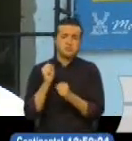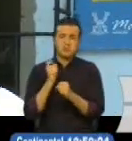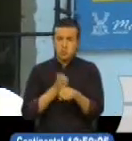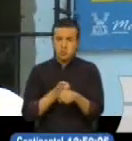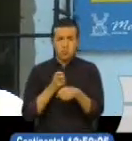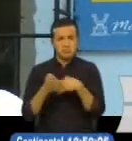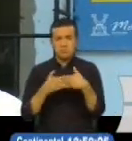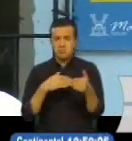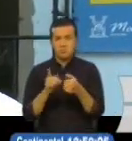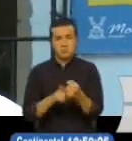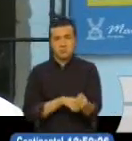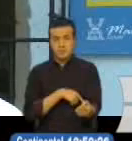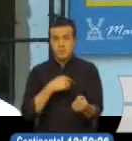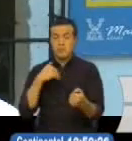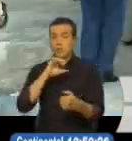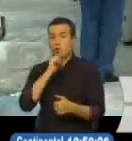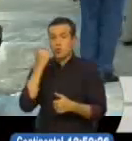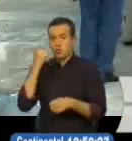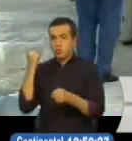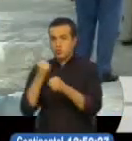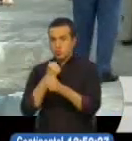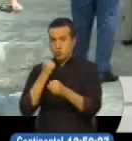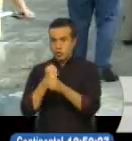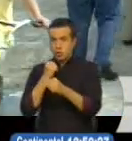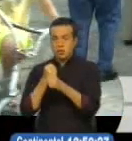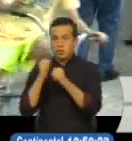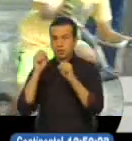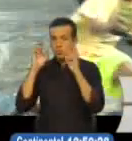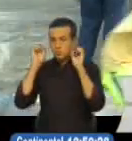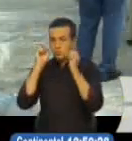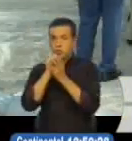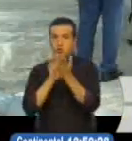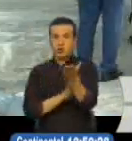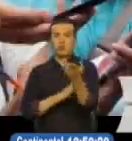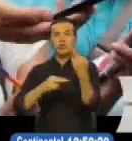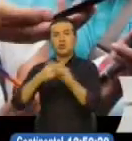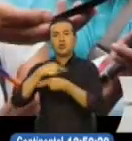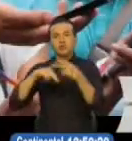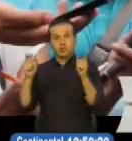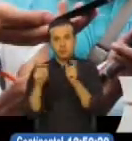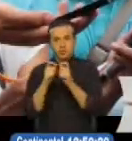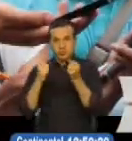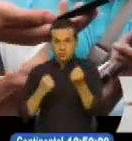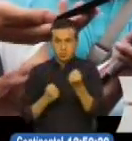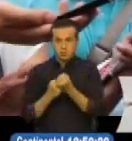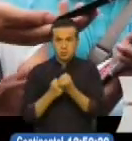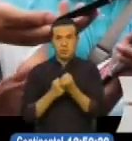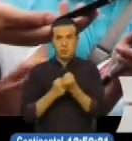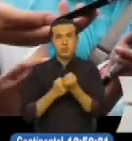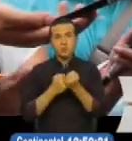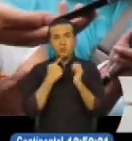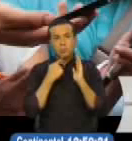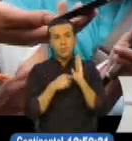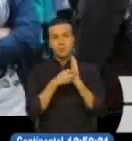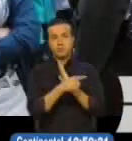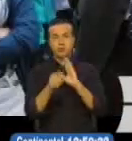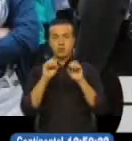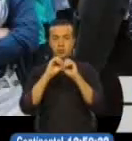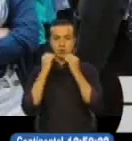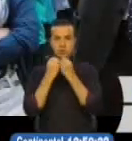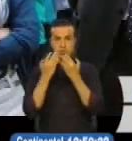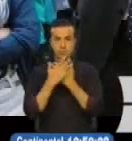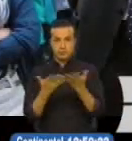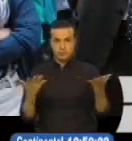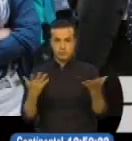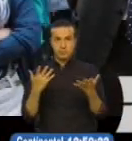denominó En Marcha, que ayudó principalmente a comerciantes autónomos a recuperar sus negocios. Algunos apoyos a través de las ONGs. Pero el